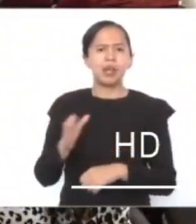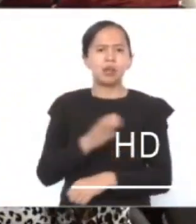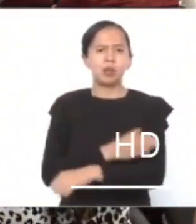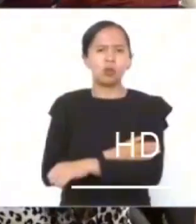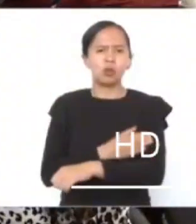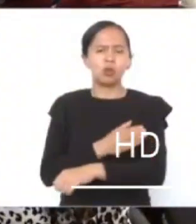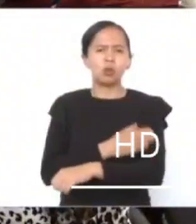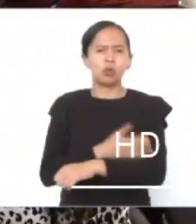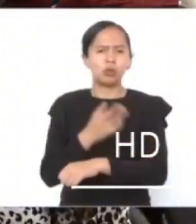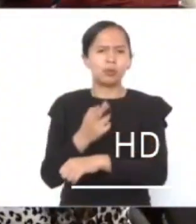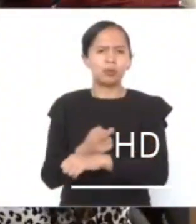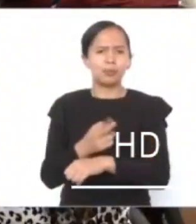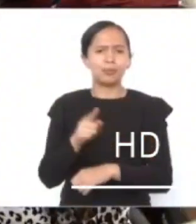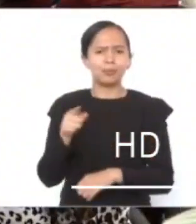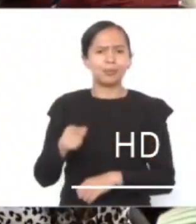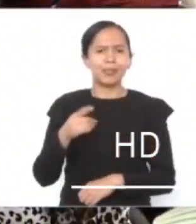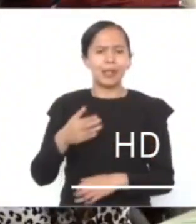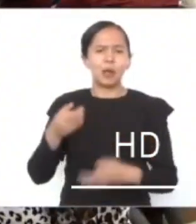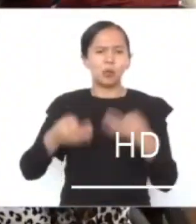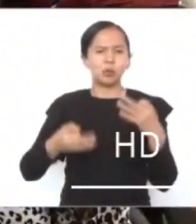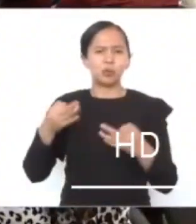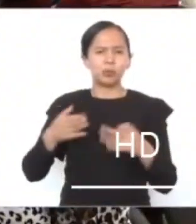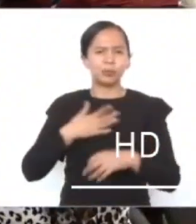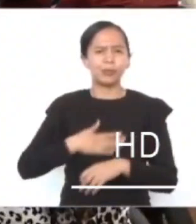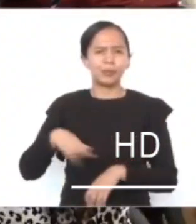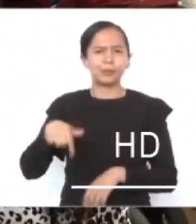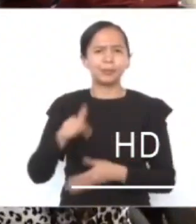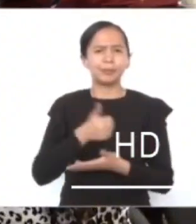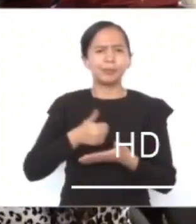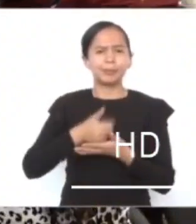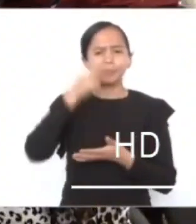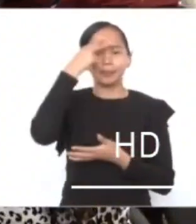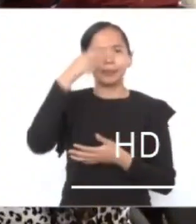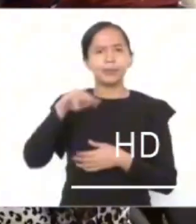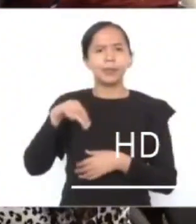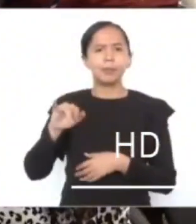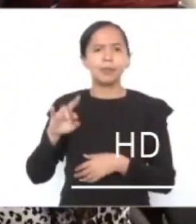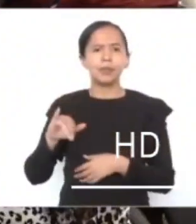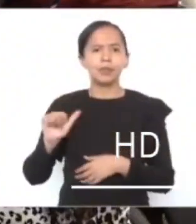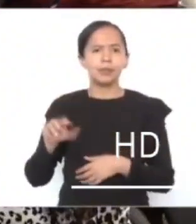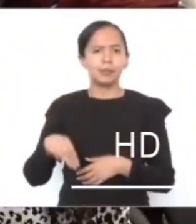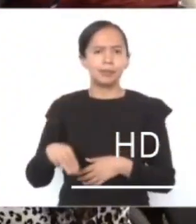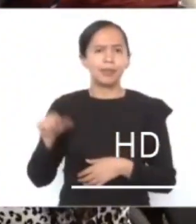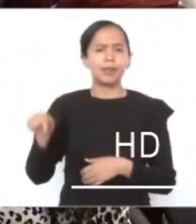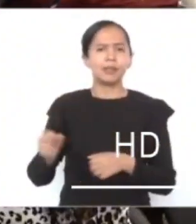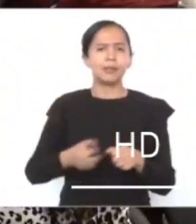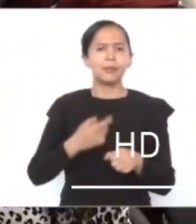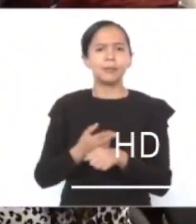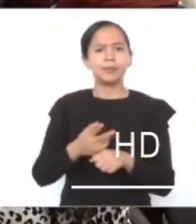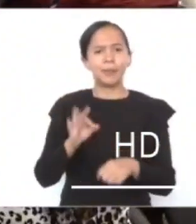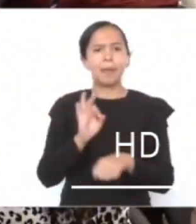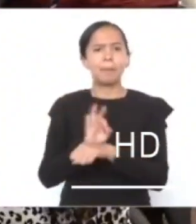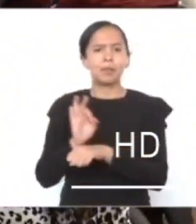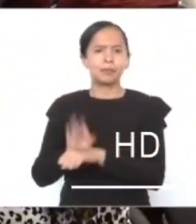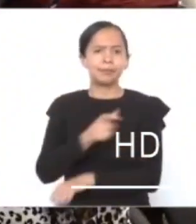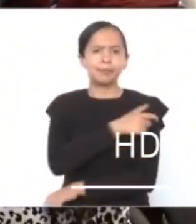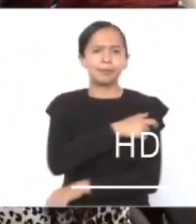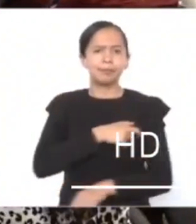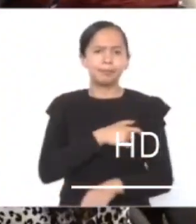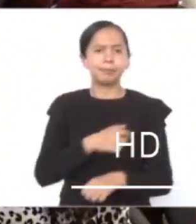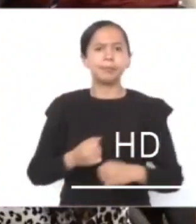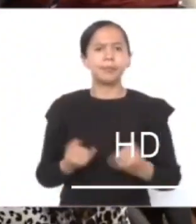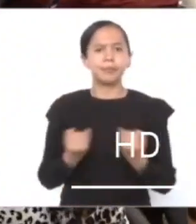asesores de la Fiscalía General de Justicia de la Ciudad de México, arquitecta Miriam Ursúa Venegas, secretaria de Gestión Integral de Riesgos y Protección